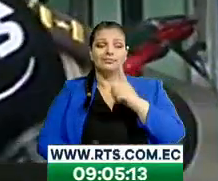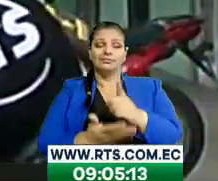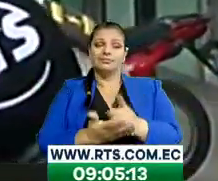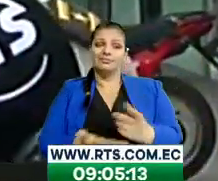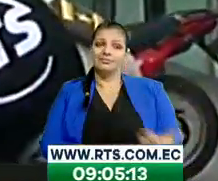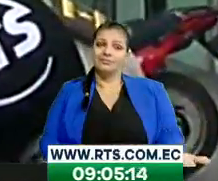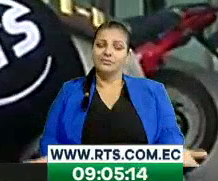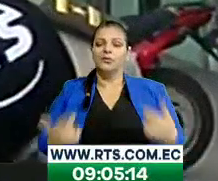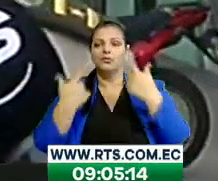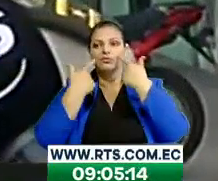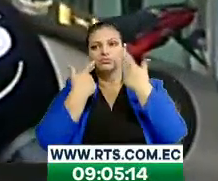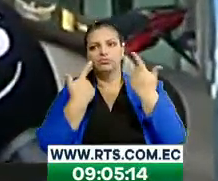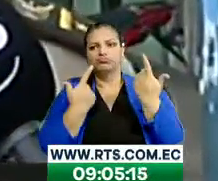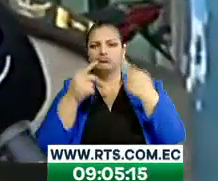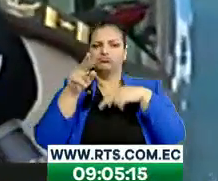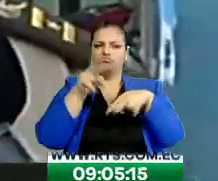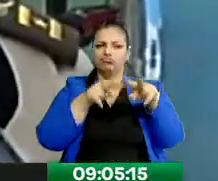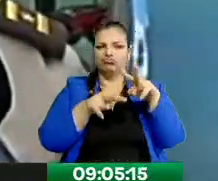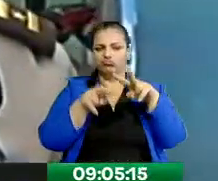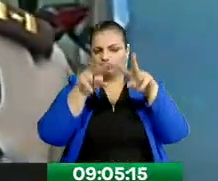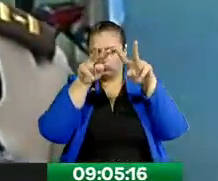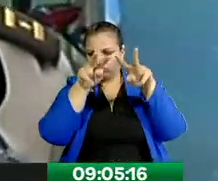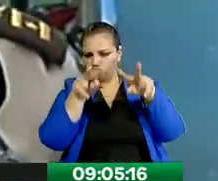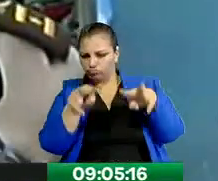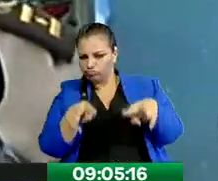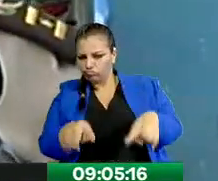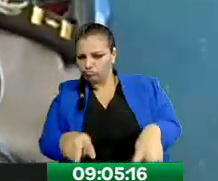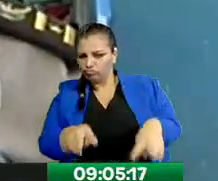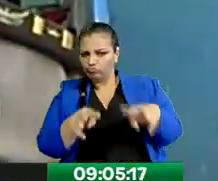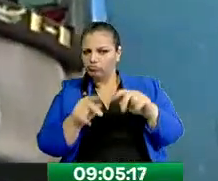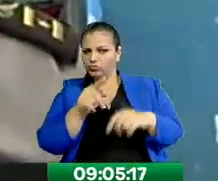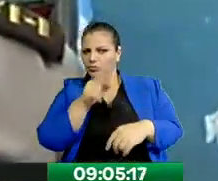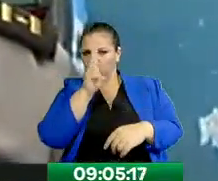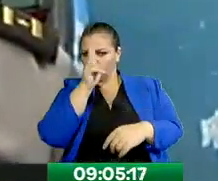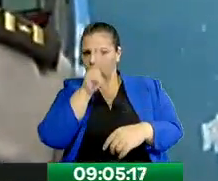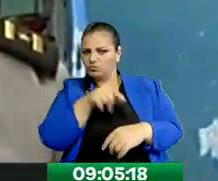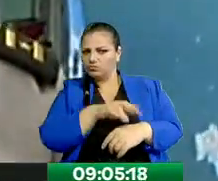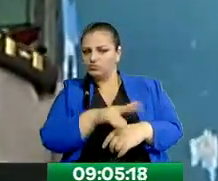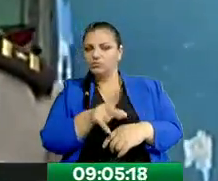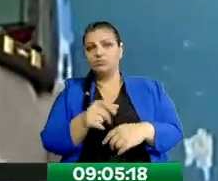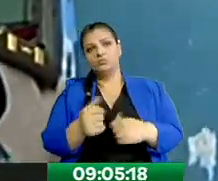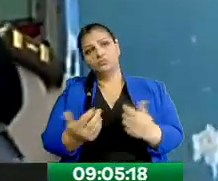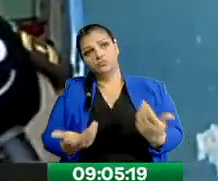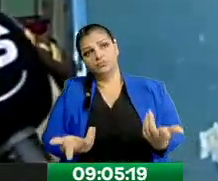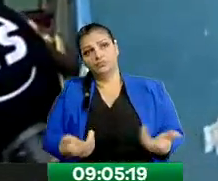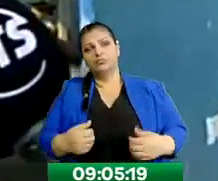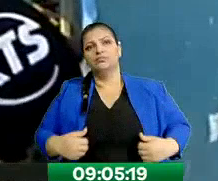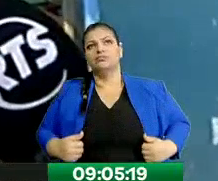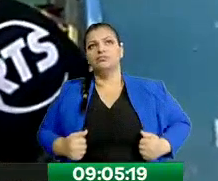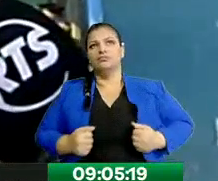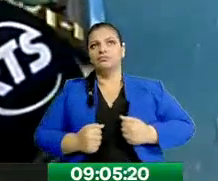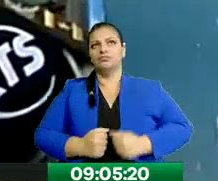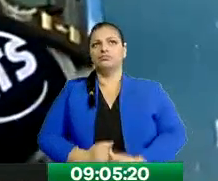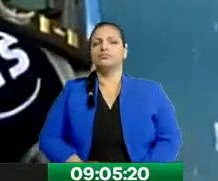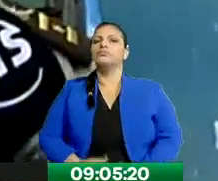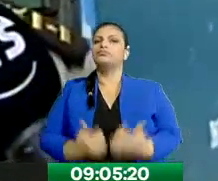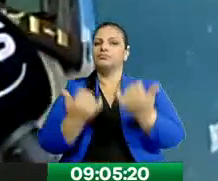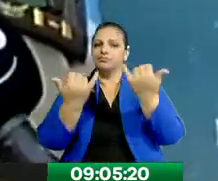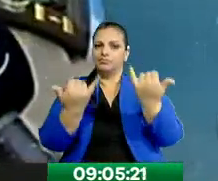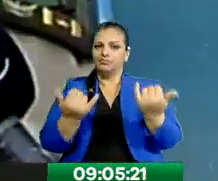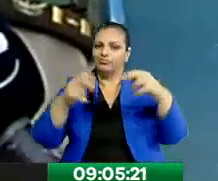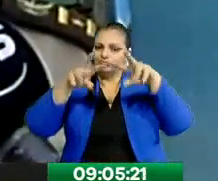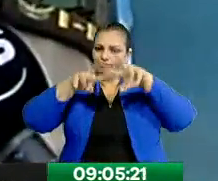de detectar a estos antisociales que pueden estar tratando de hacer de las suyas en el interior del micro. Razón por la cual estamos con el eje investigativo, que son los que